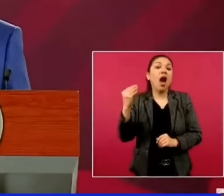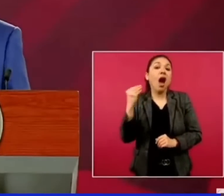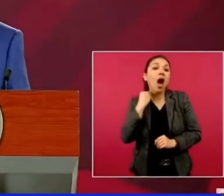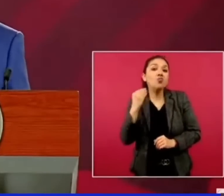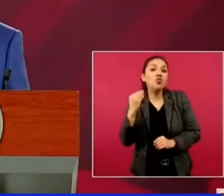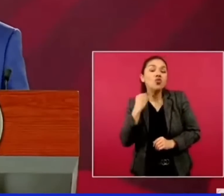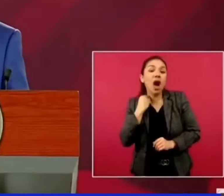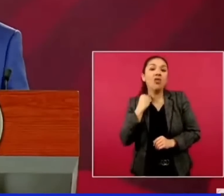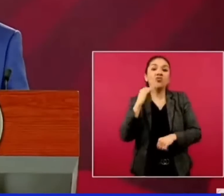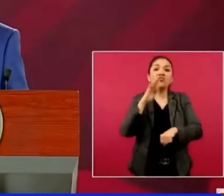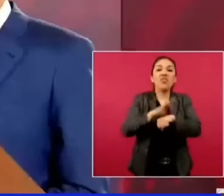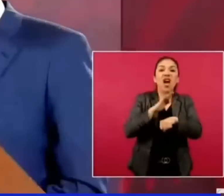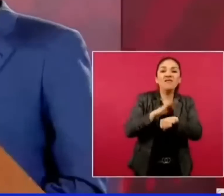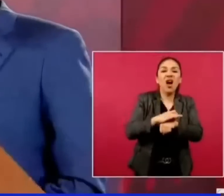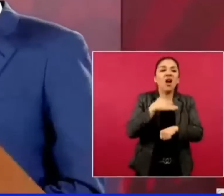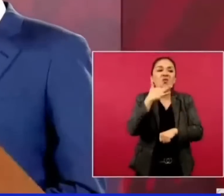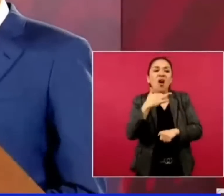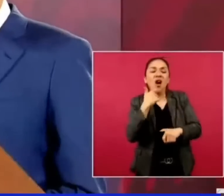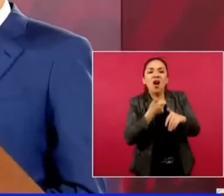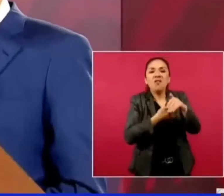abogados defensores de corruptos,